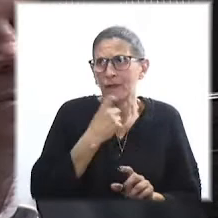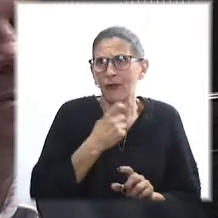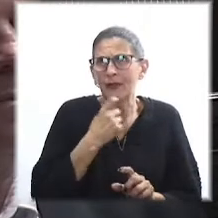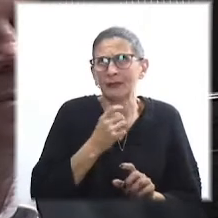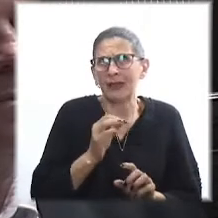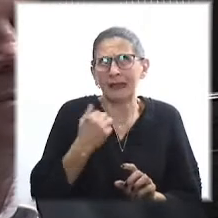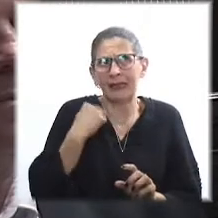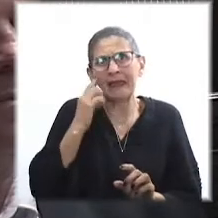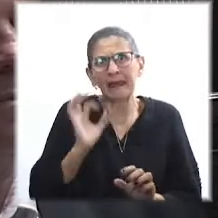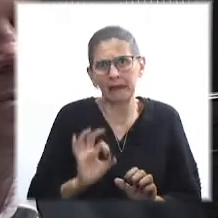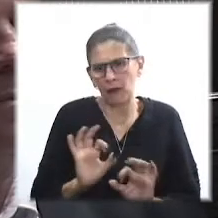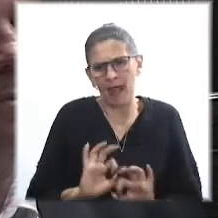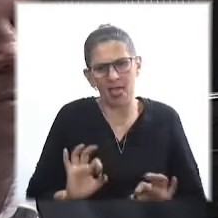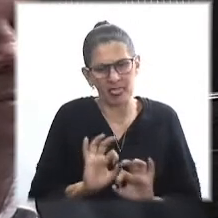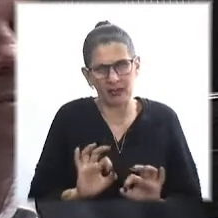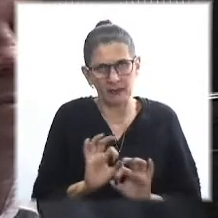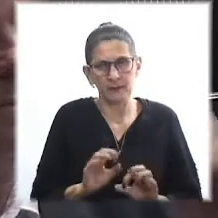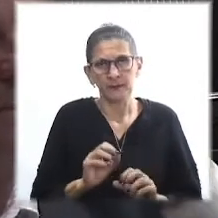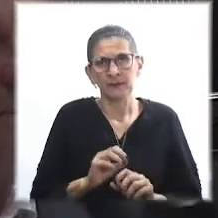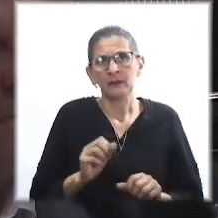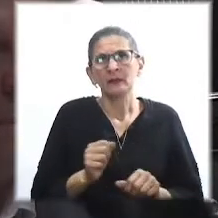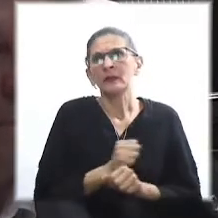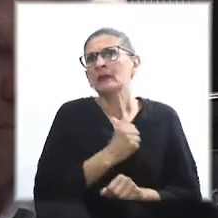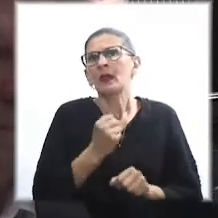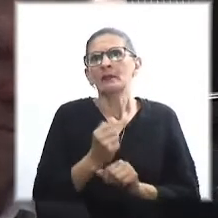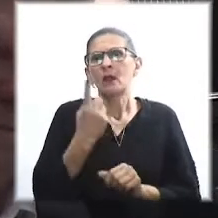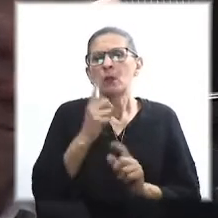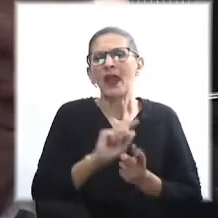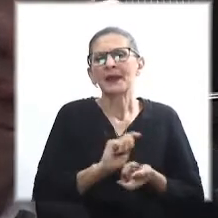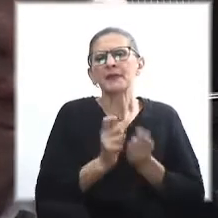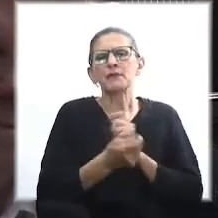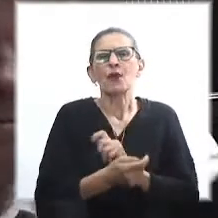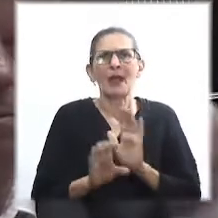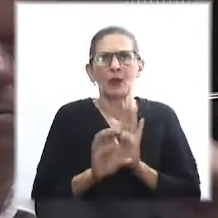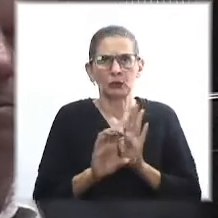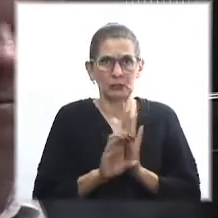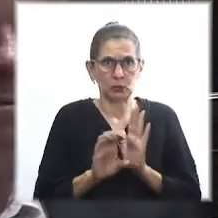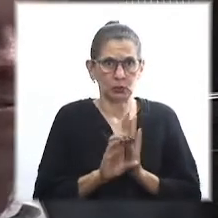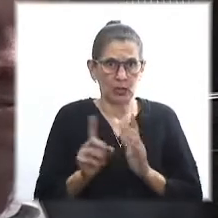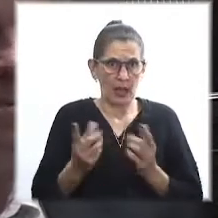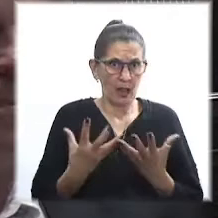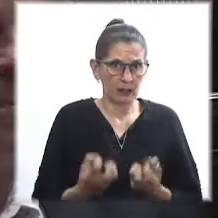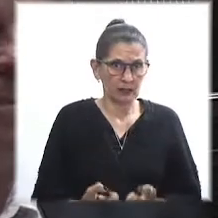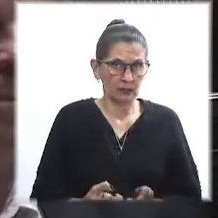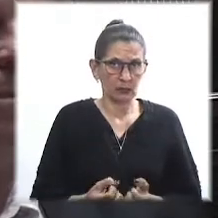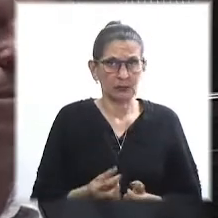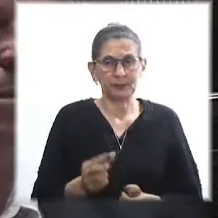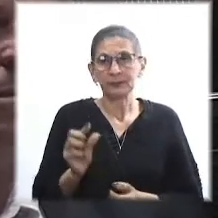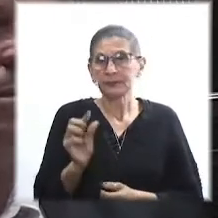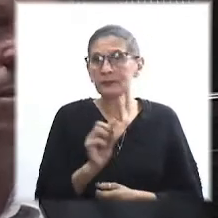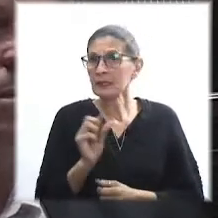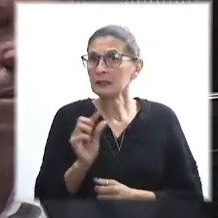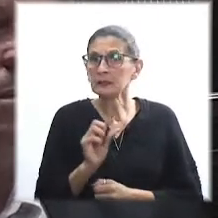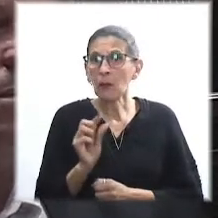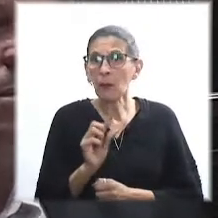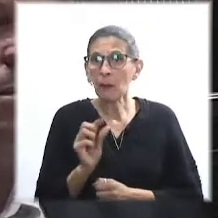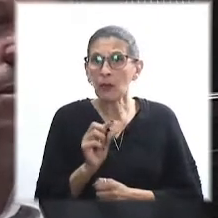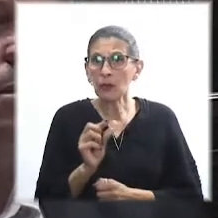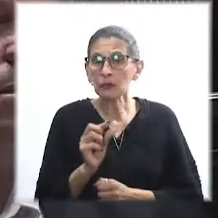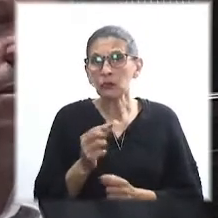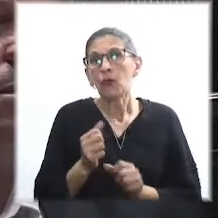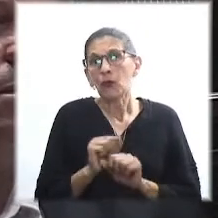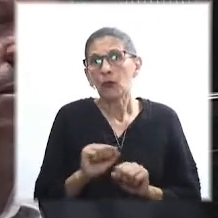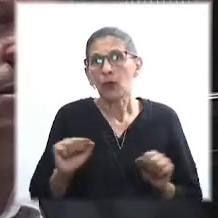hacer. Hasta intentó una reforma constitucional, que son pocos los